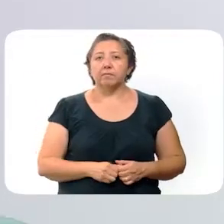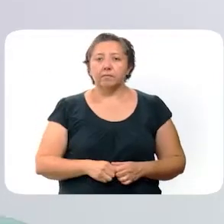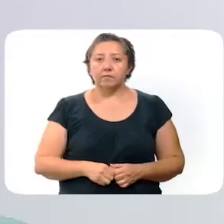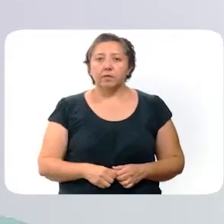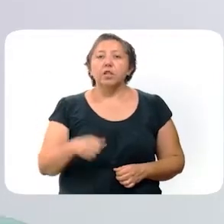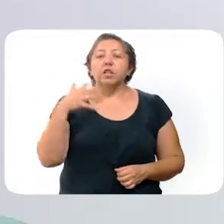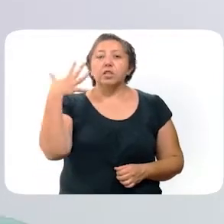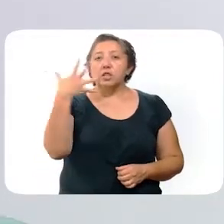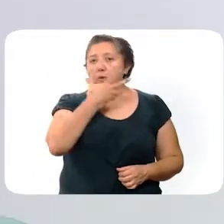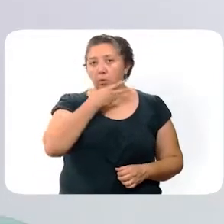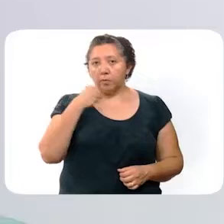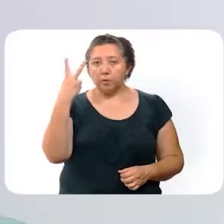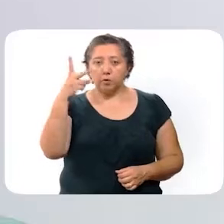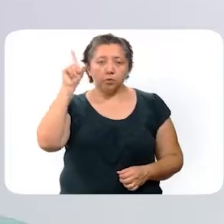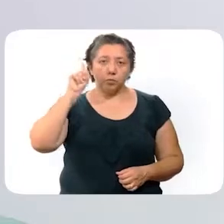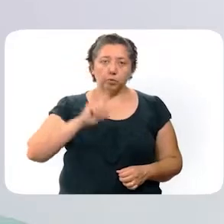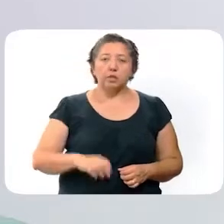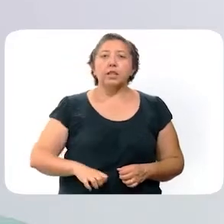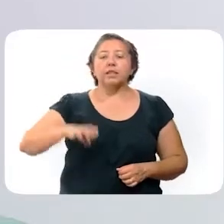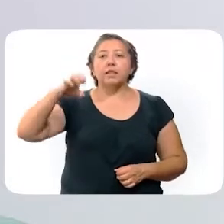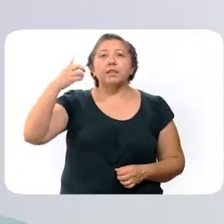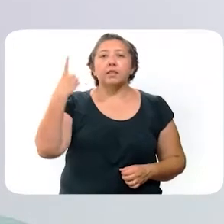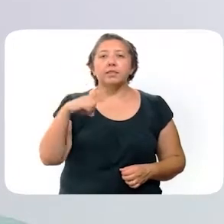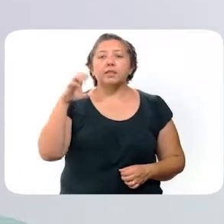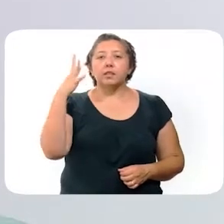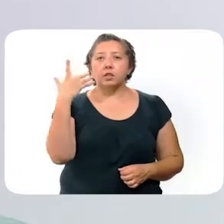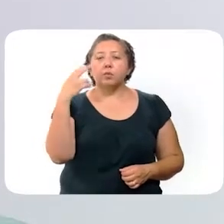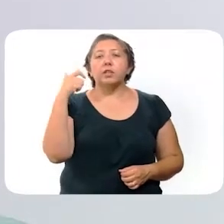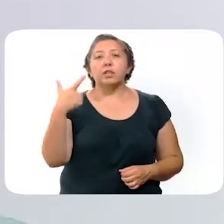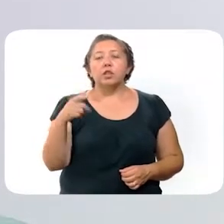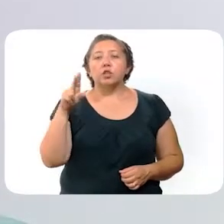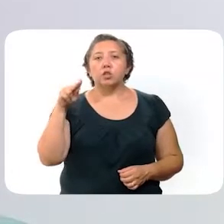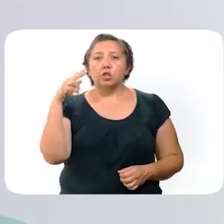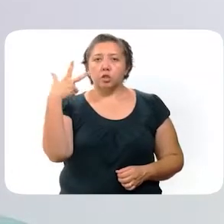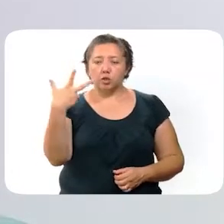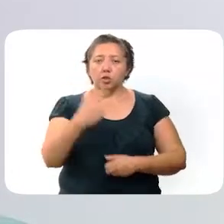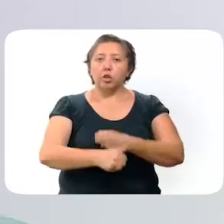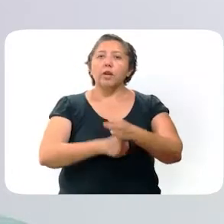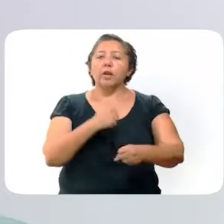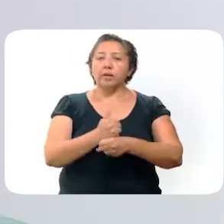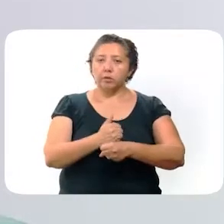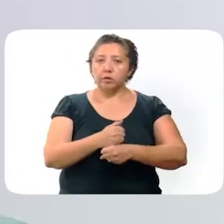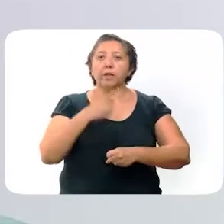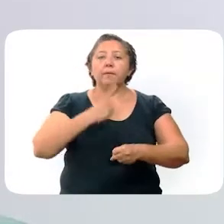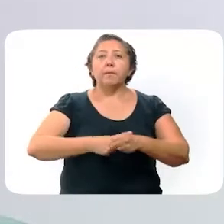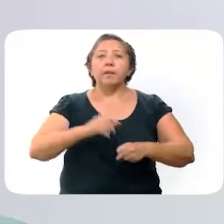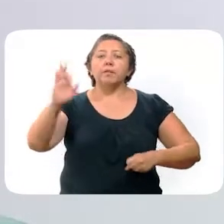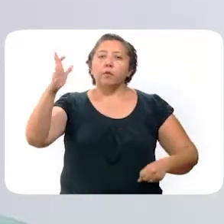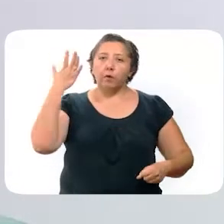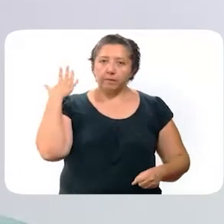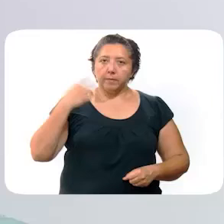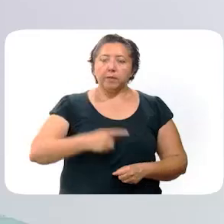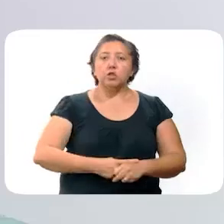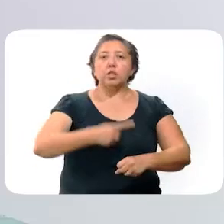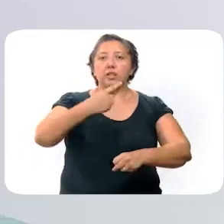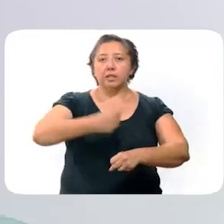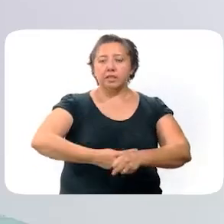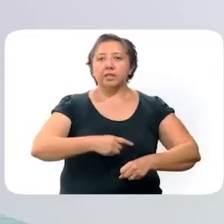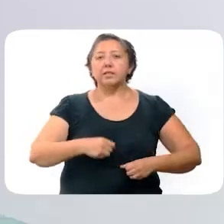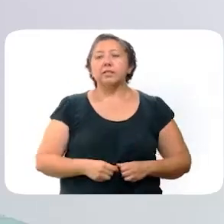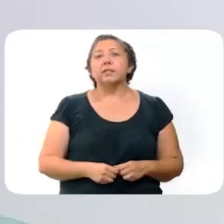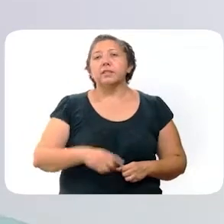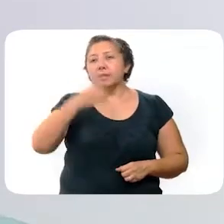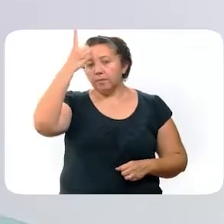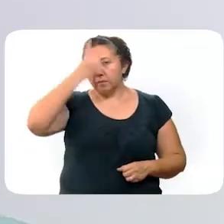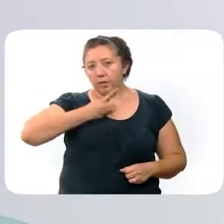fallecimientos. Son 5 hombres y 2 mujeres de un rango de edad de 57 a 88 años. Sus principales enfermedades fueron hipertensión